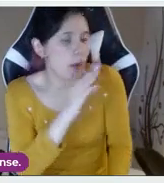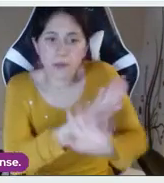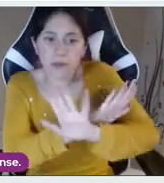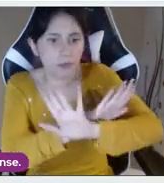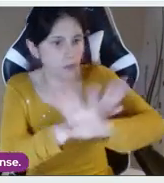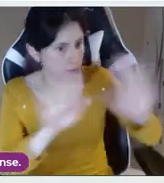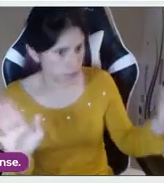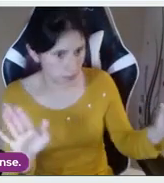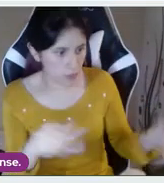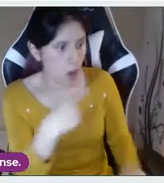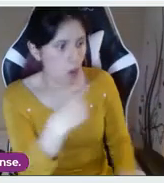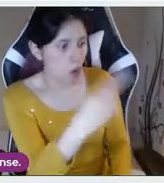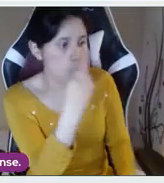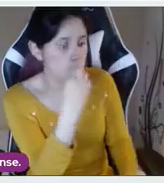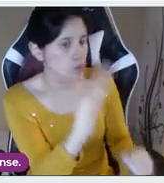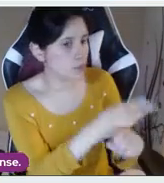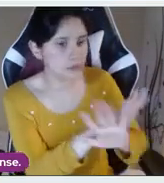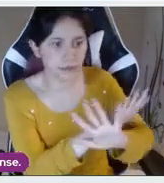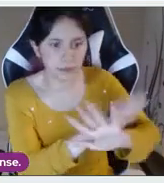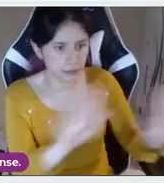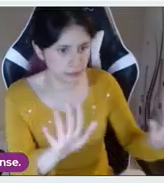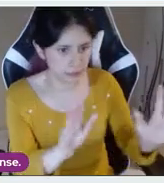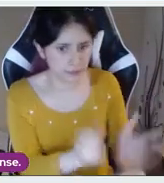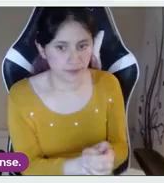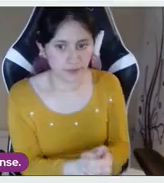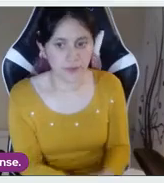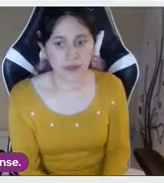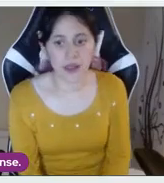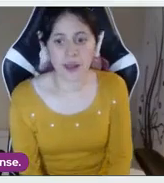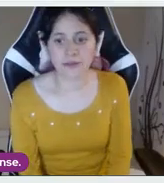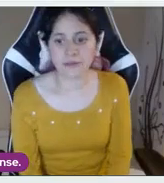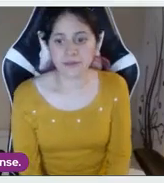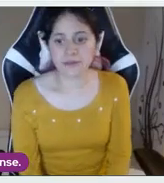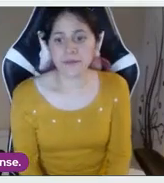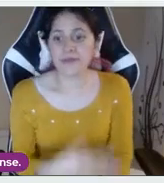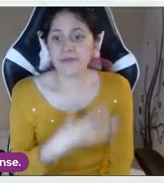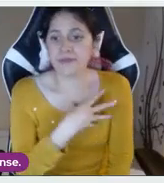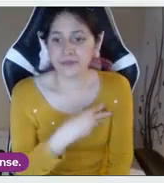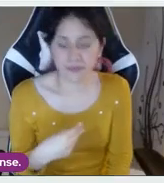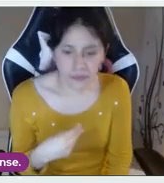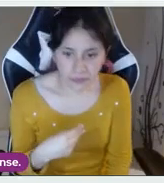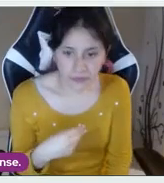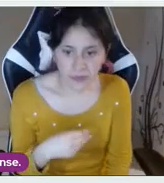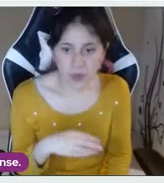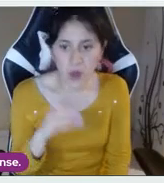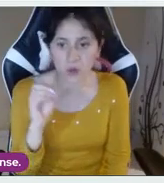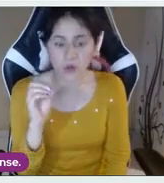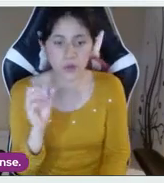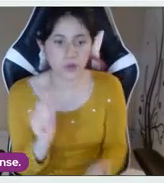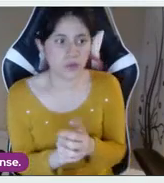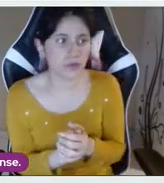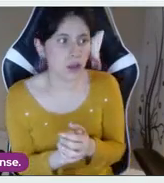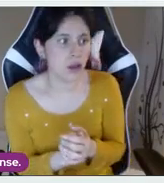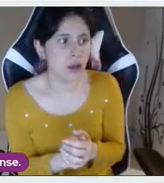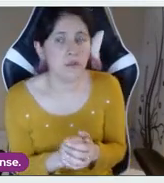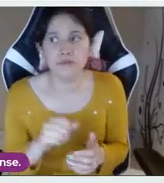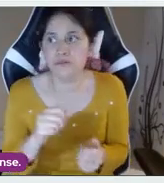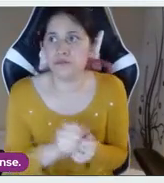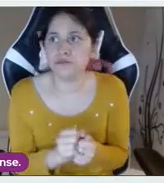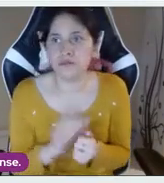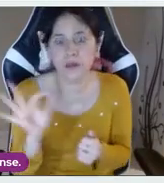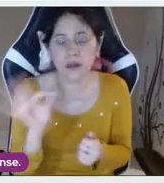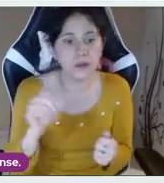y en algún momento se podrá, pues podemos agarrar un referente para cubrir